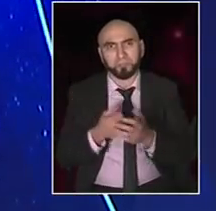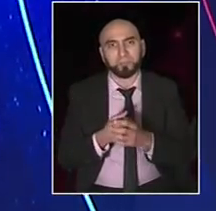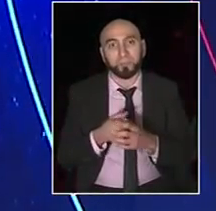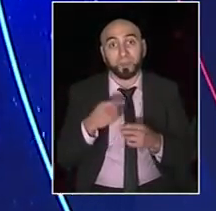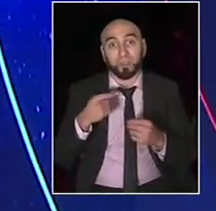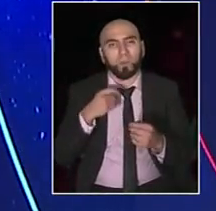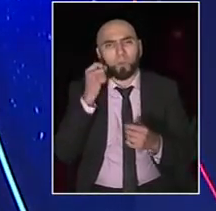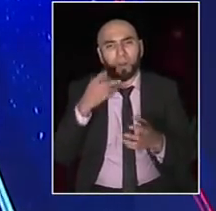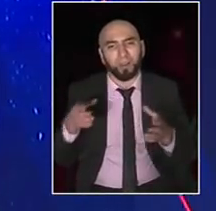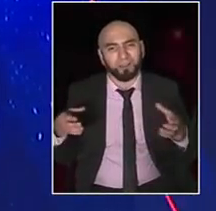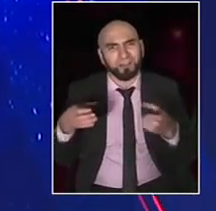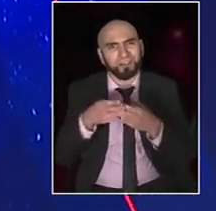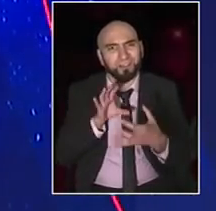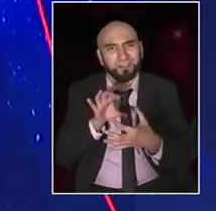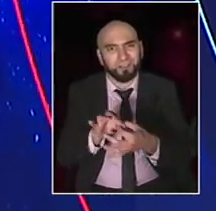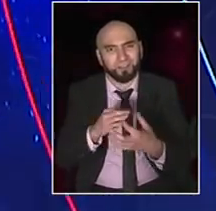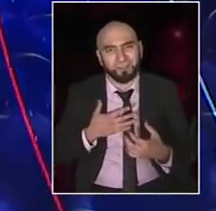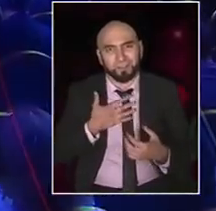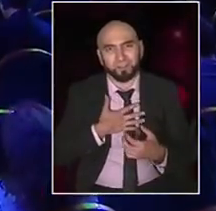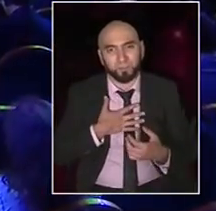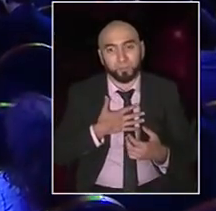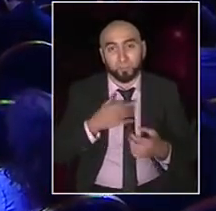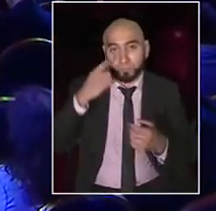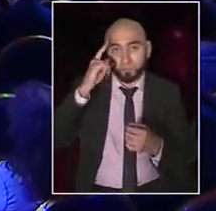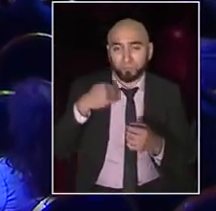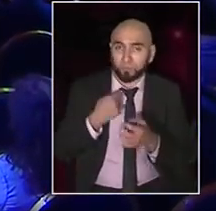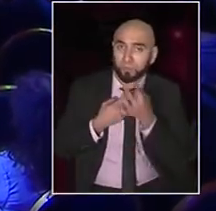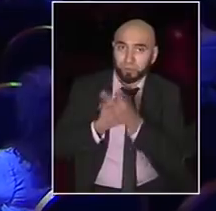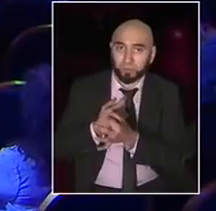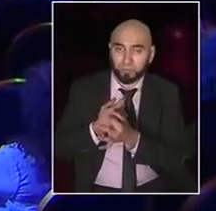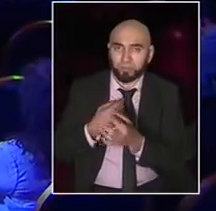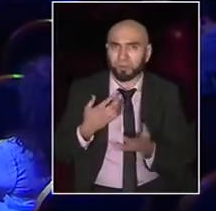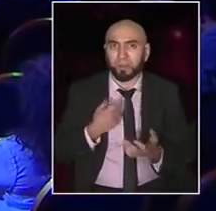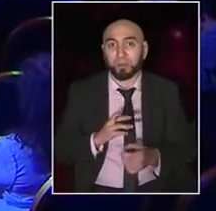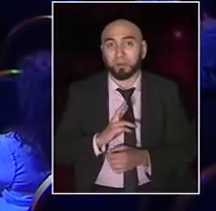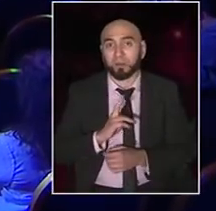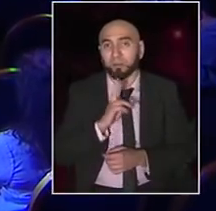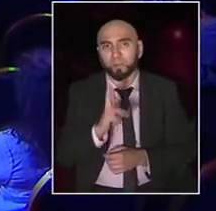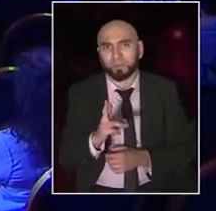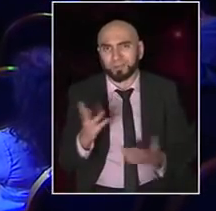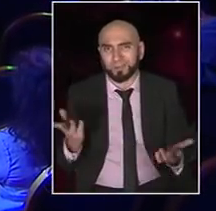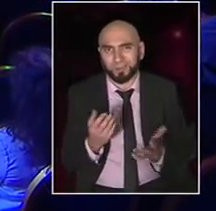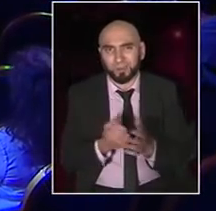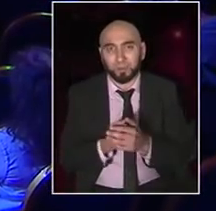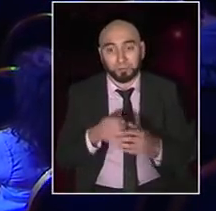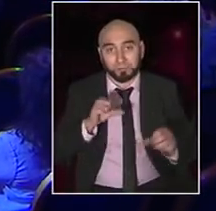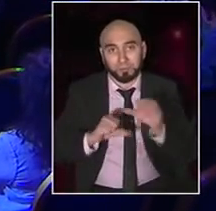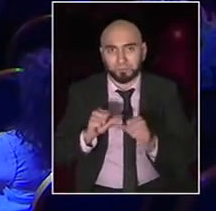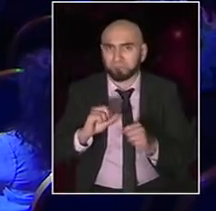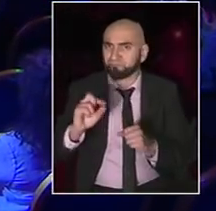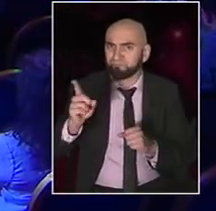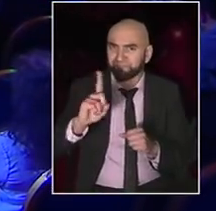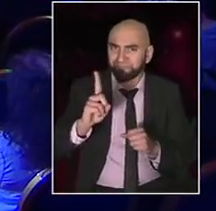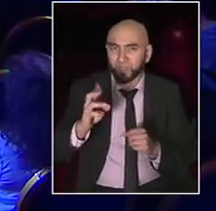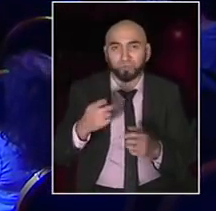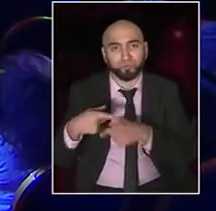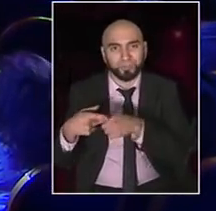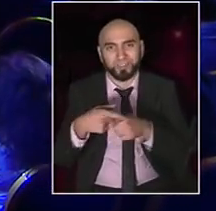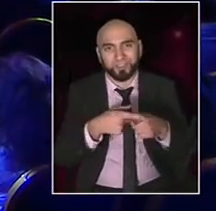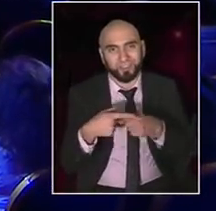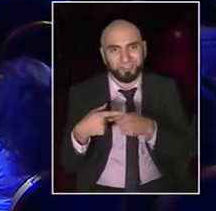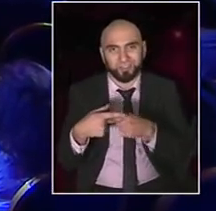humildad que su respuesta no proviene de la ciencia, sino de la sociedad en su conjunto, que utiliza el conocimiento científico